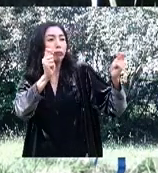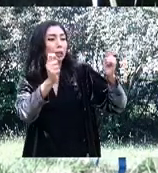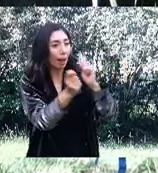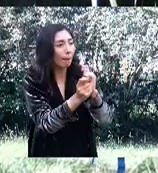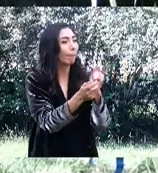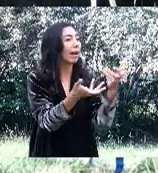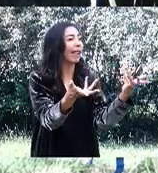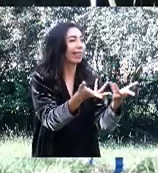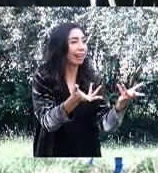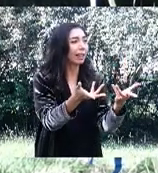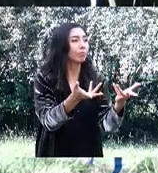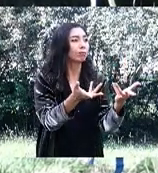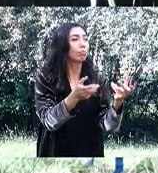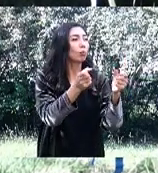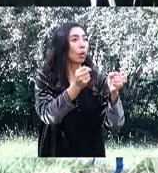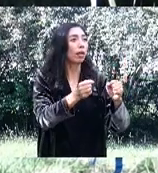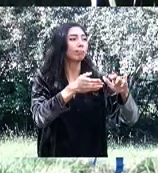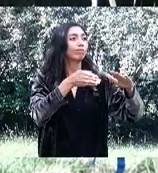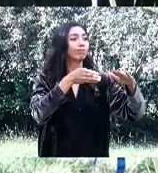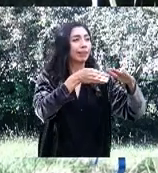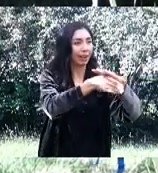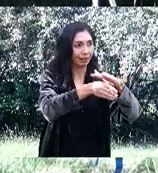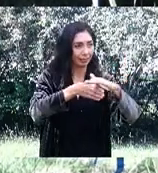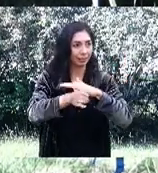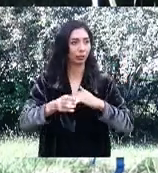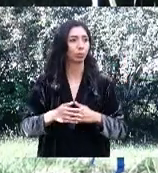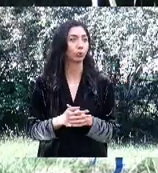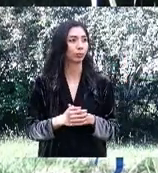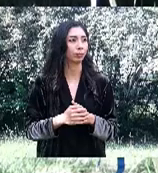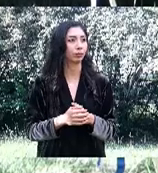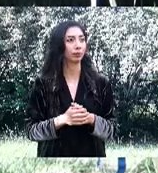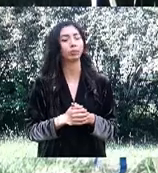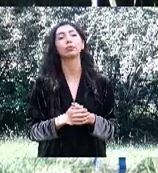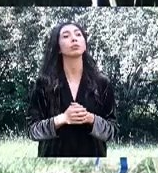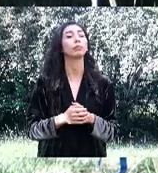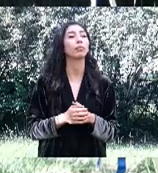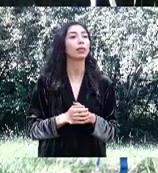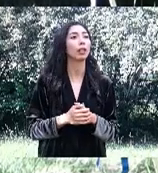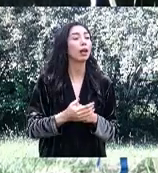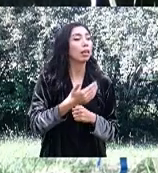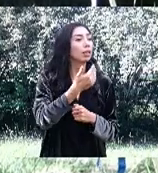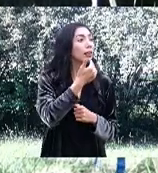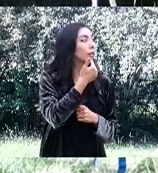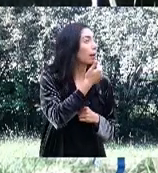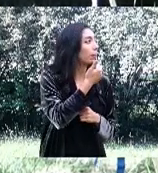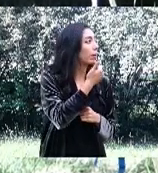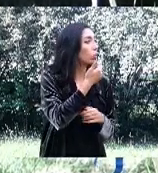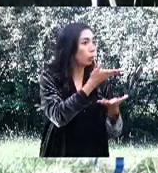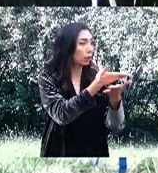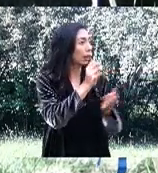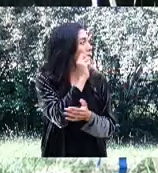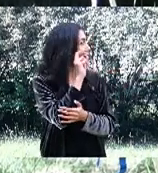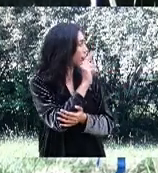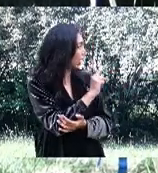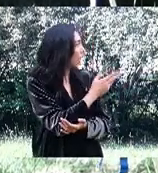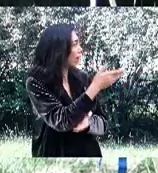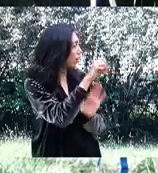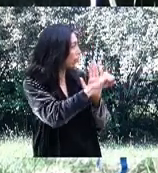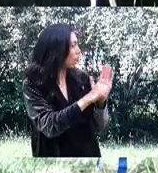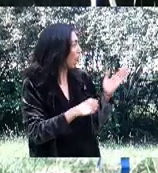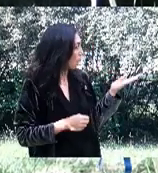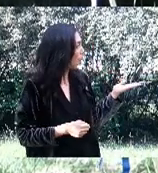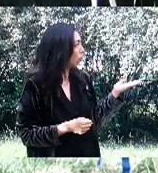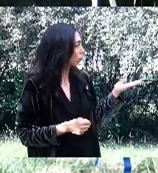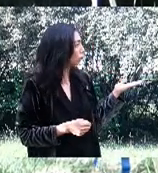brindar justamente esas condiciones que son tan importantes no eh se recuperó por ejemplo también ustedes ven en el video